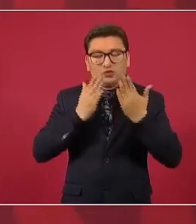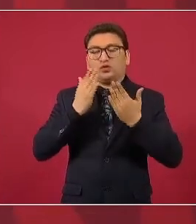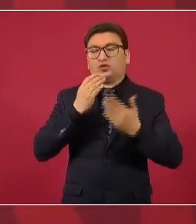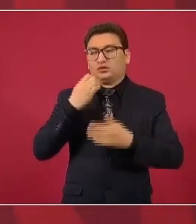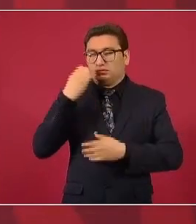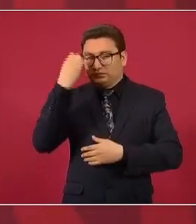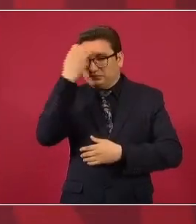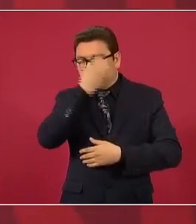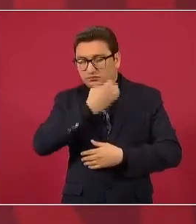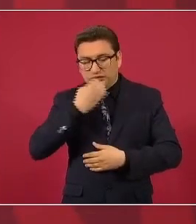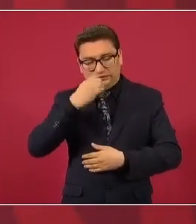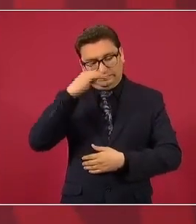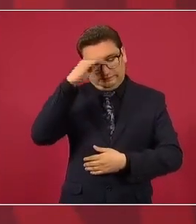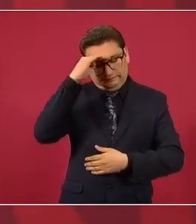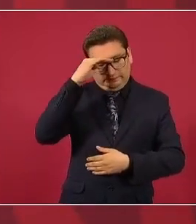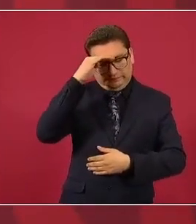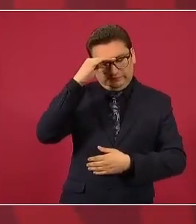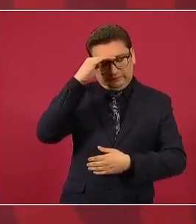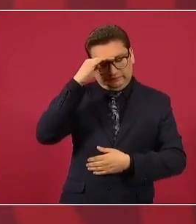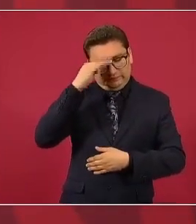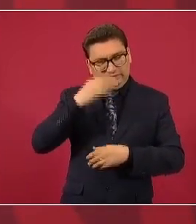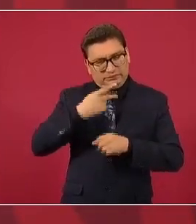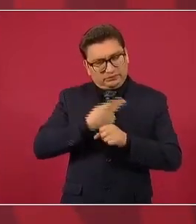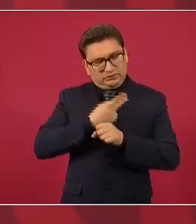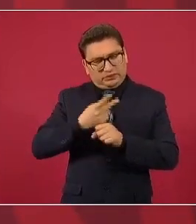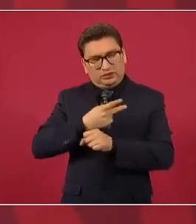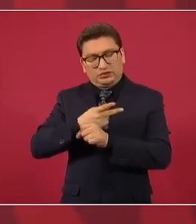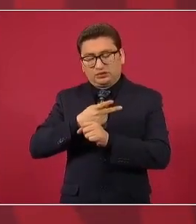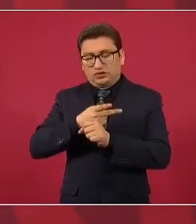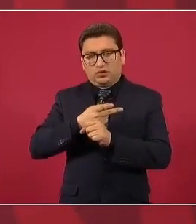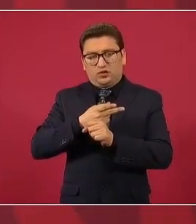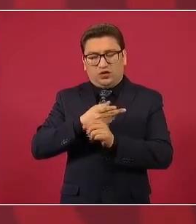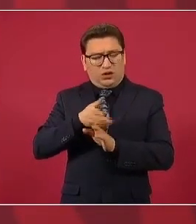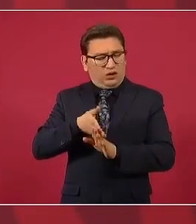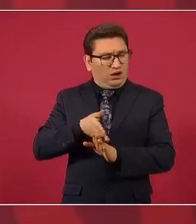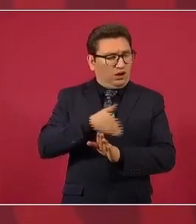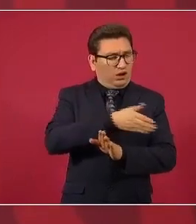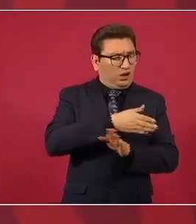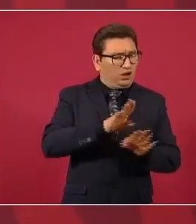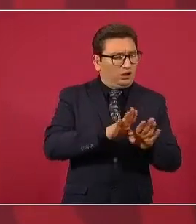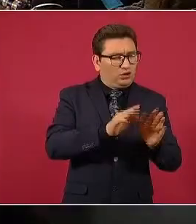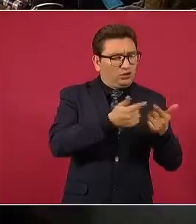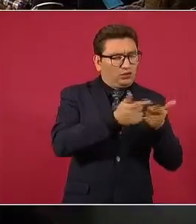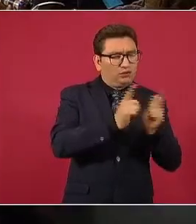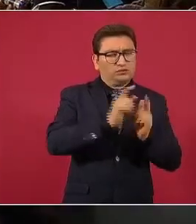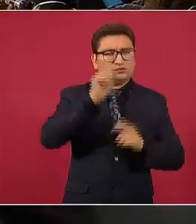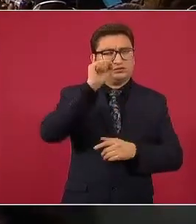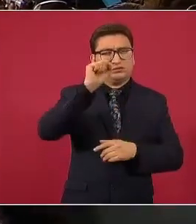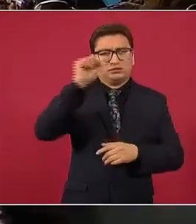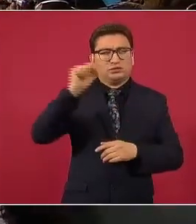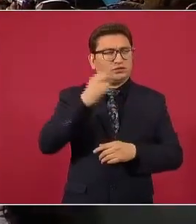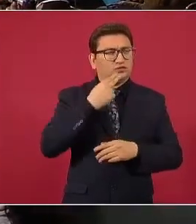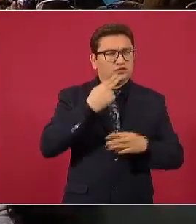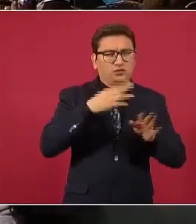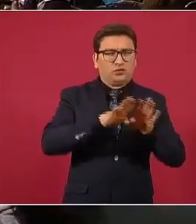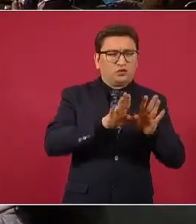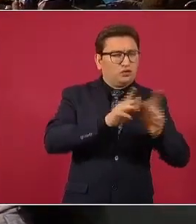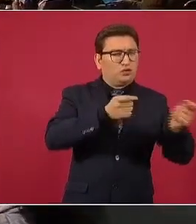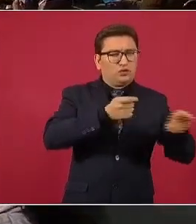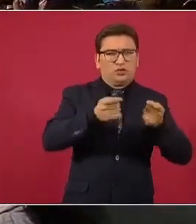reflexión, cómo se manejaban los sindicatos,